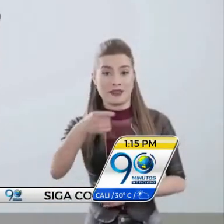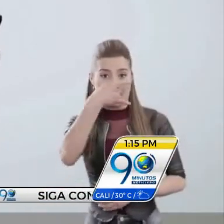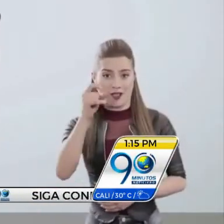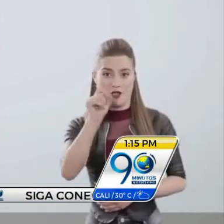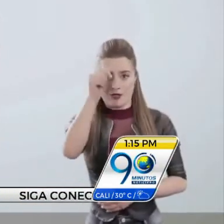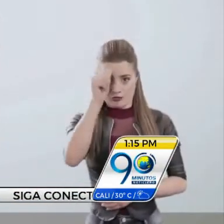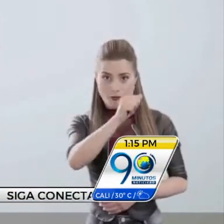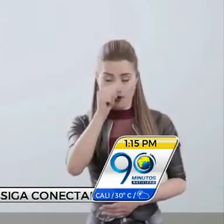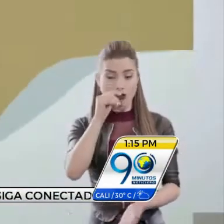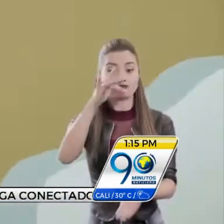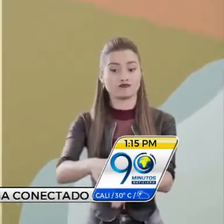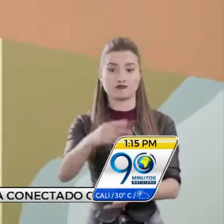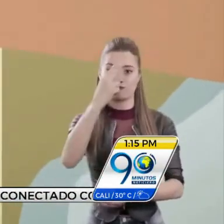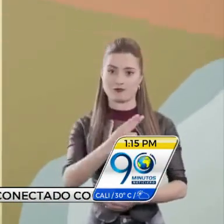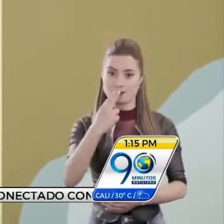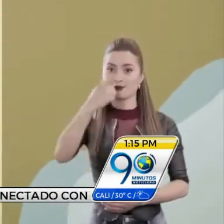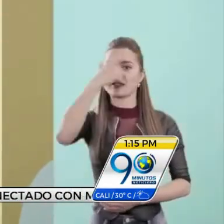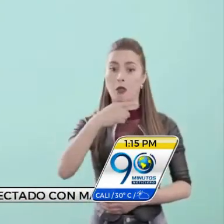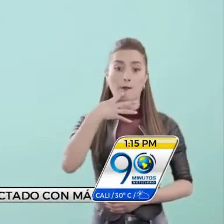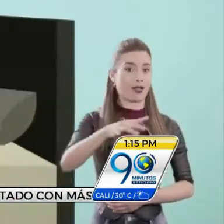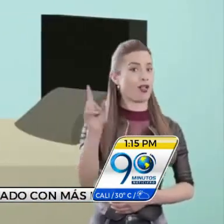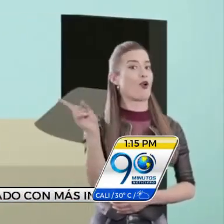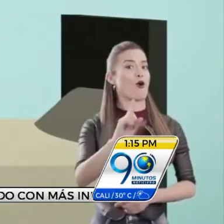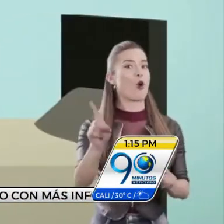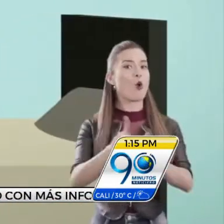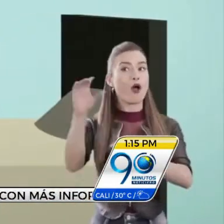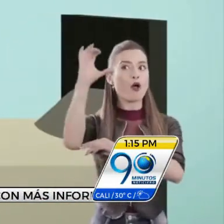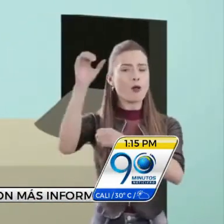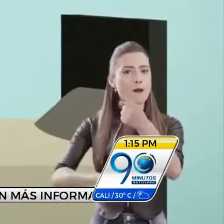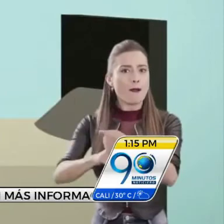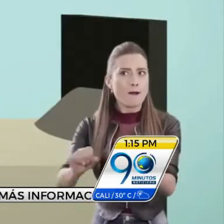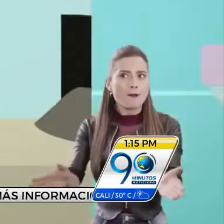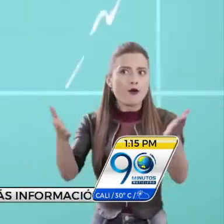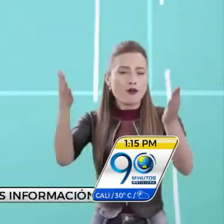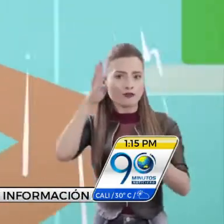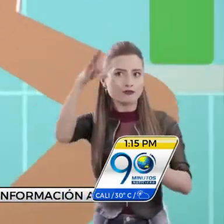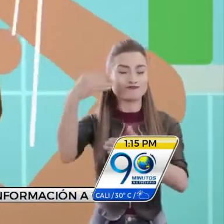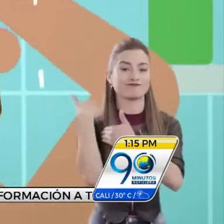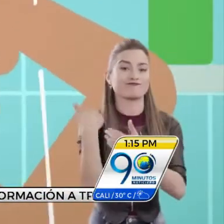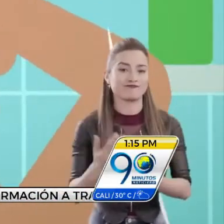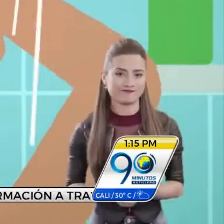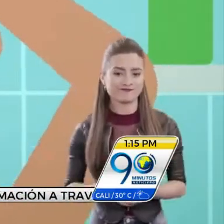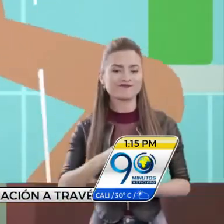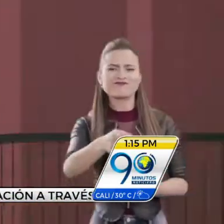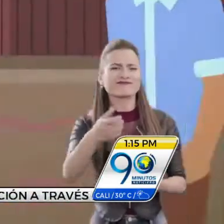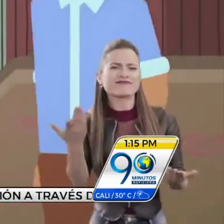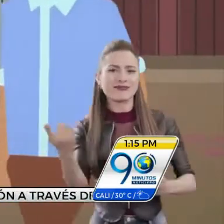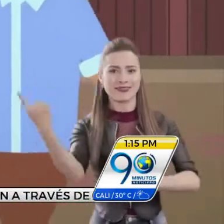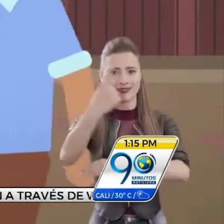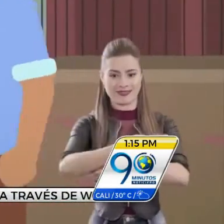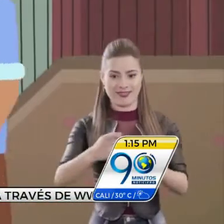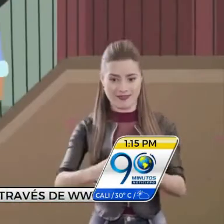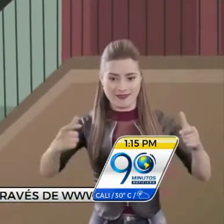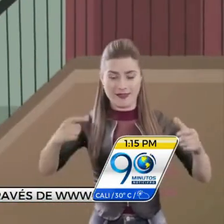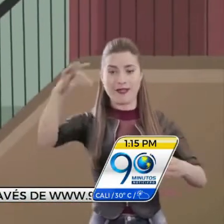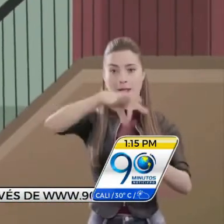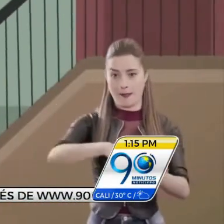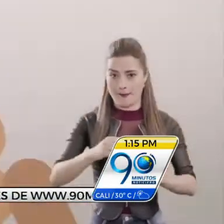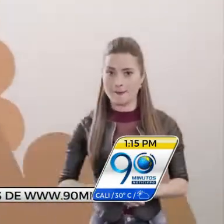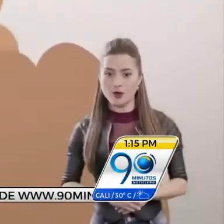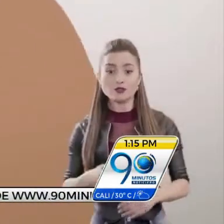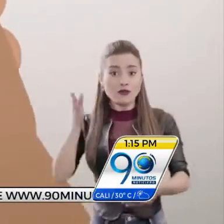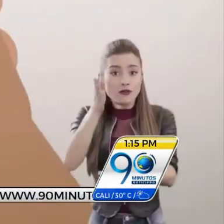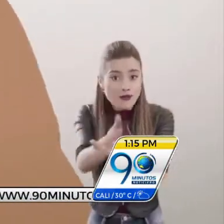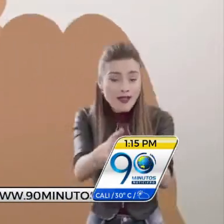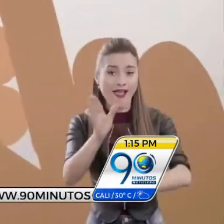El próximo domingo 11 de marzo tienes una cita con tu futuro y el futuro de Colombia. Las elecciones para Congreso de la República. Para participar, no